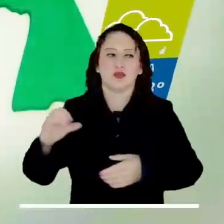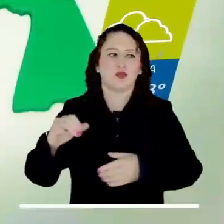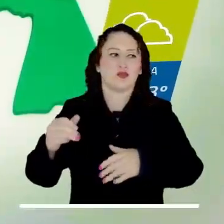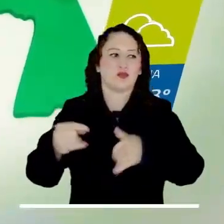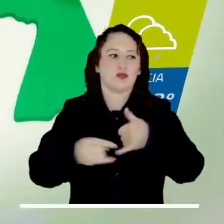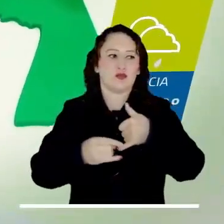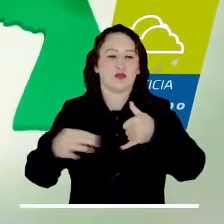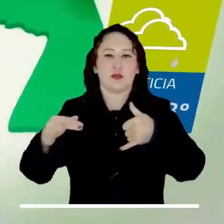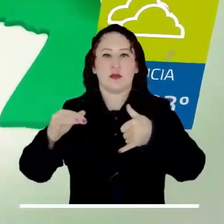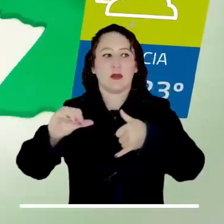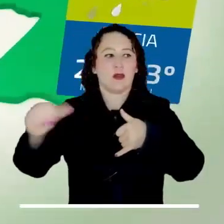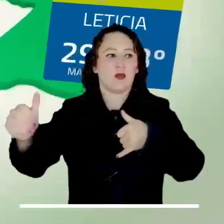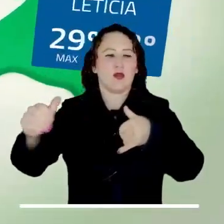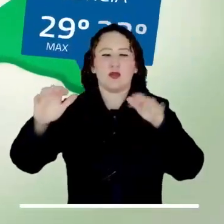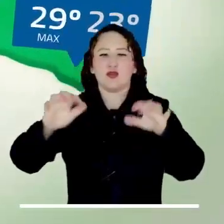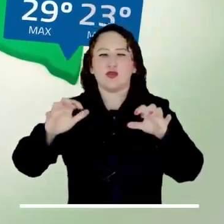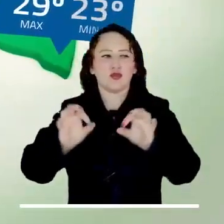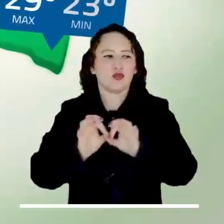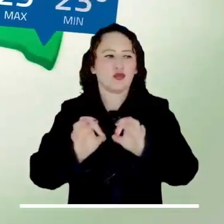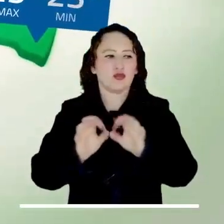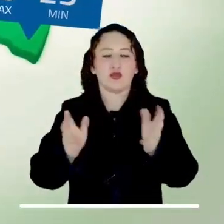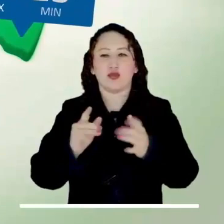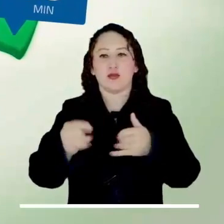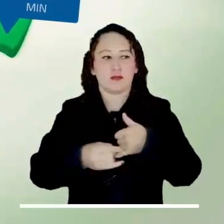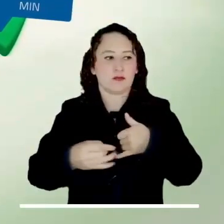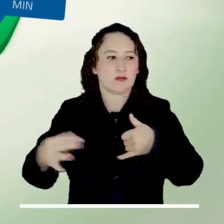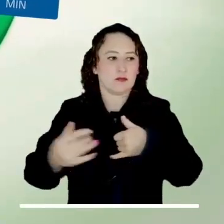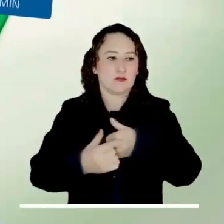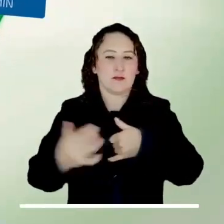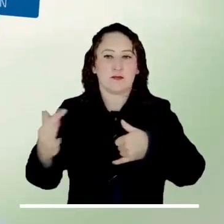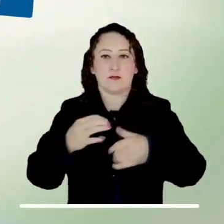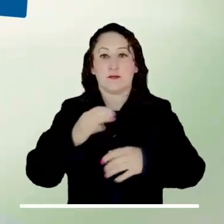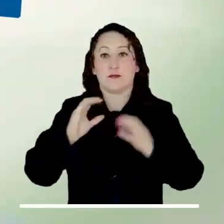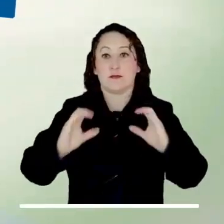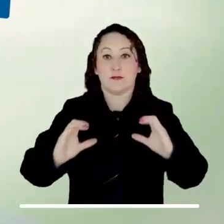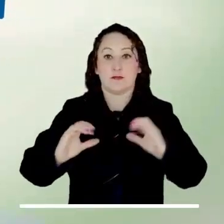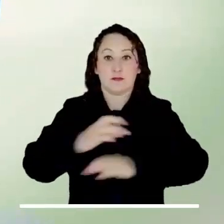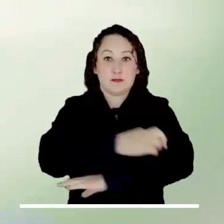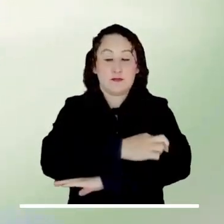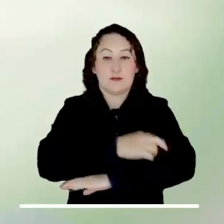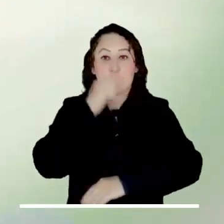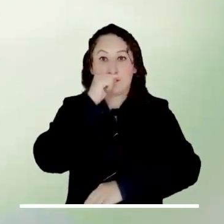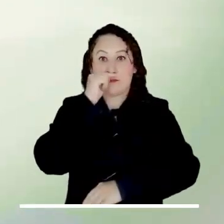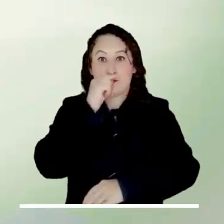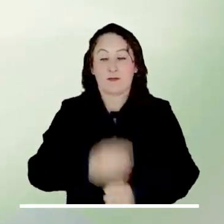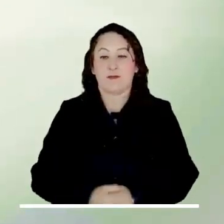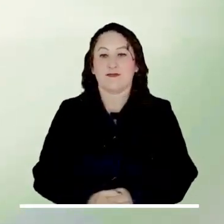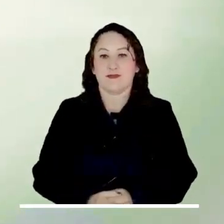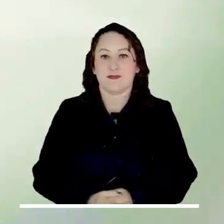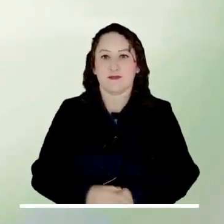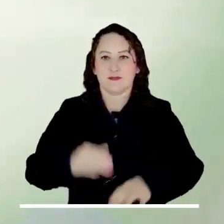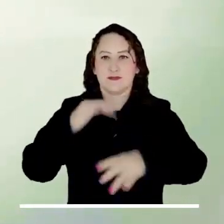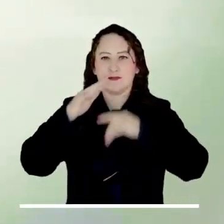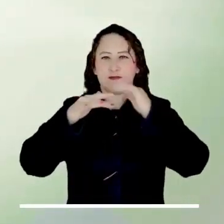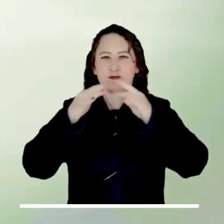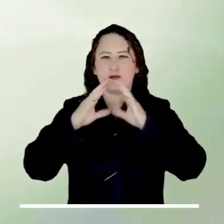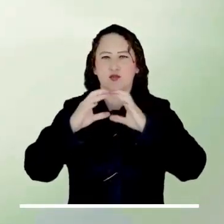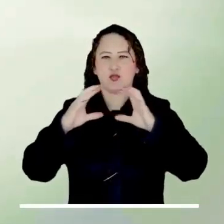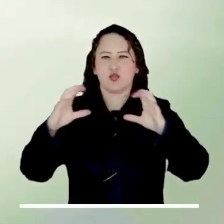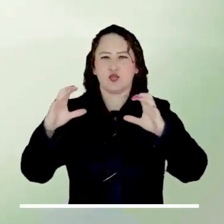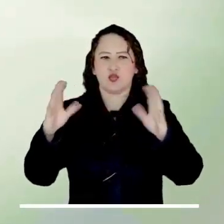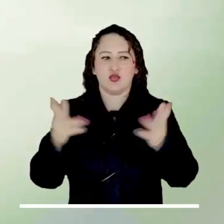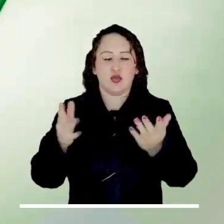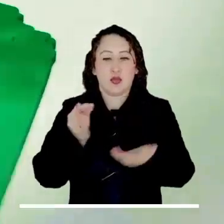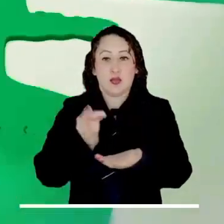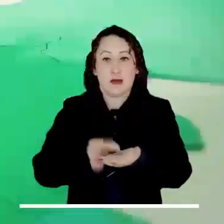promete lluvias significativas en el centro y occidente de Guainía y lluvias de menor intensidad en Guaviare, Vaupés, Caquetá, Putumayo